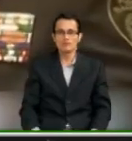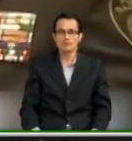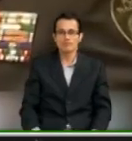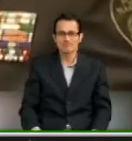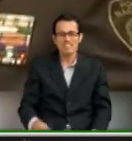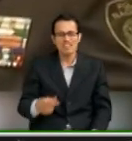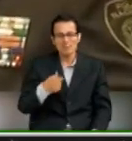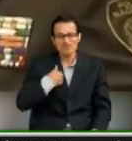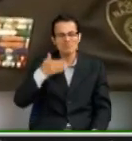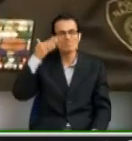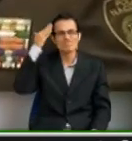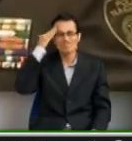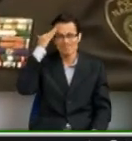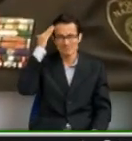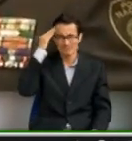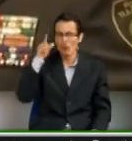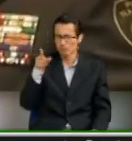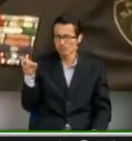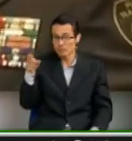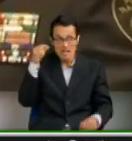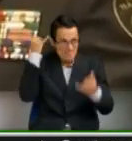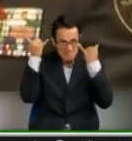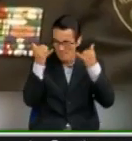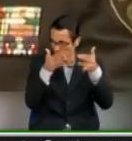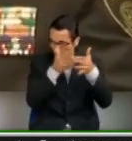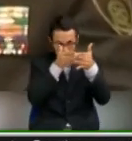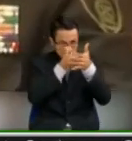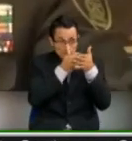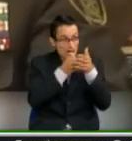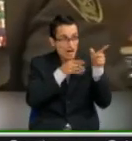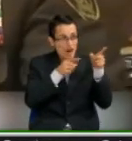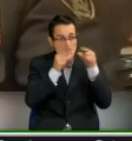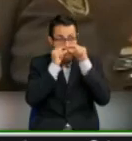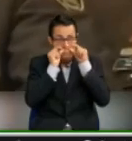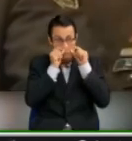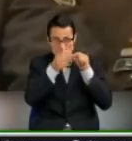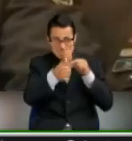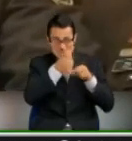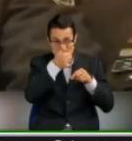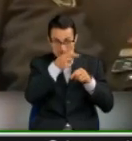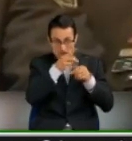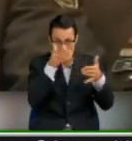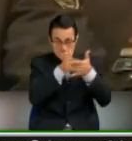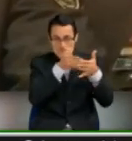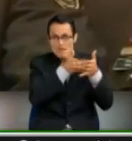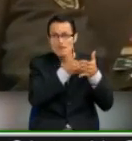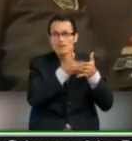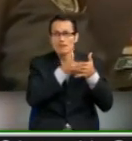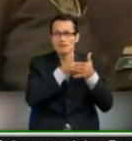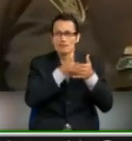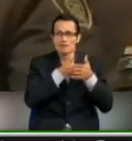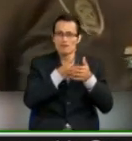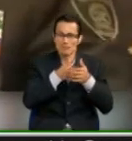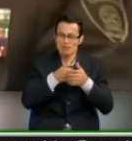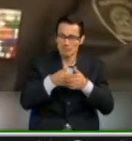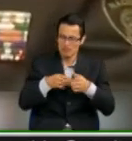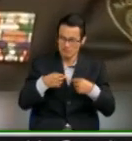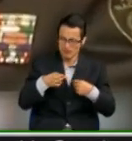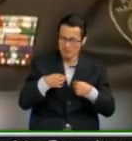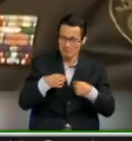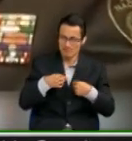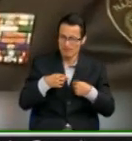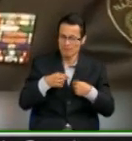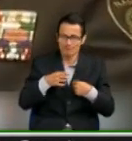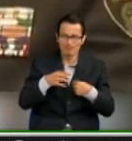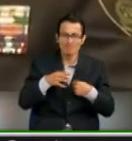campaña contra su servidor, contra la institución, que en oportunidades ha querido polarizar al